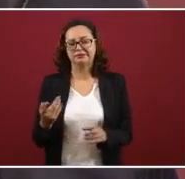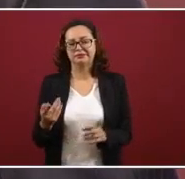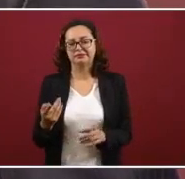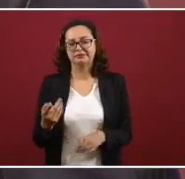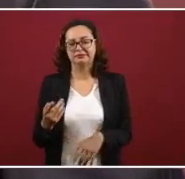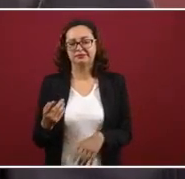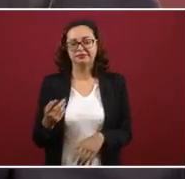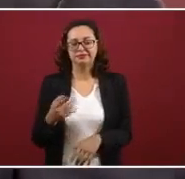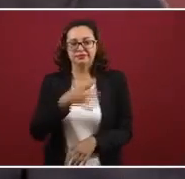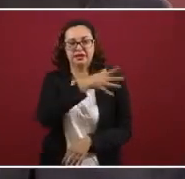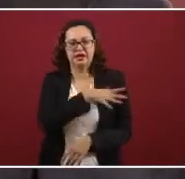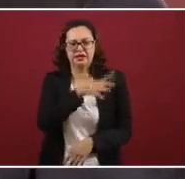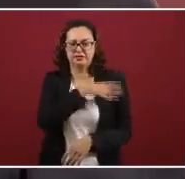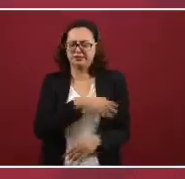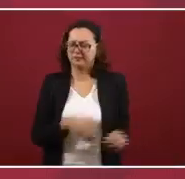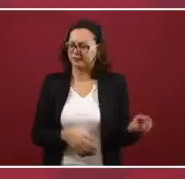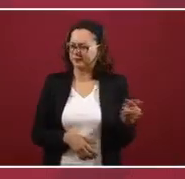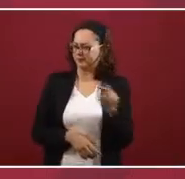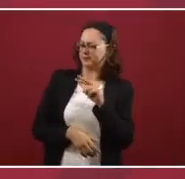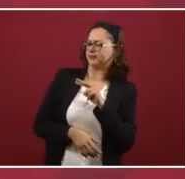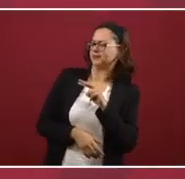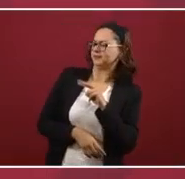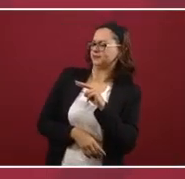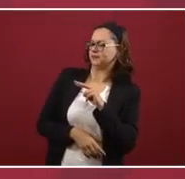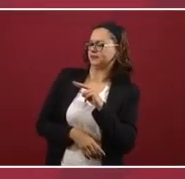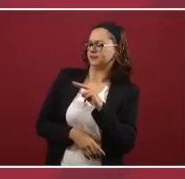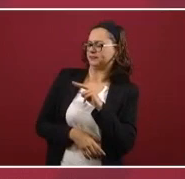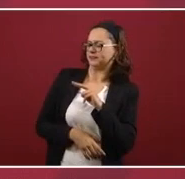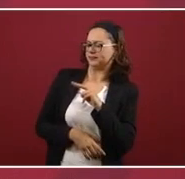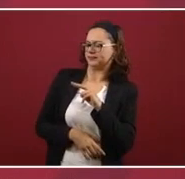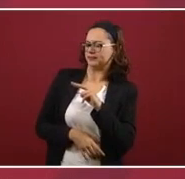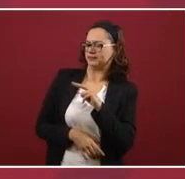Ya nada más lo volteó a ver el general.